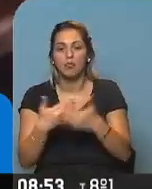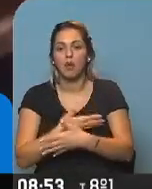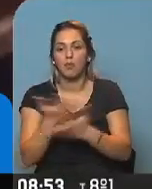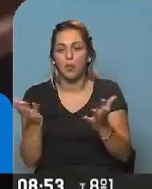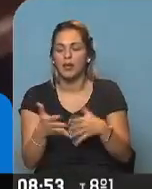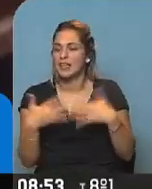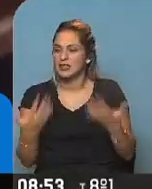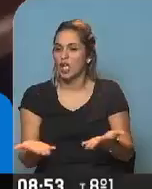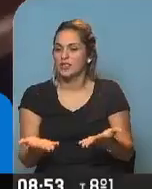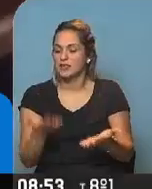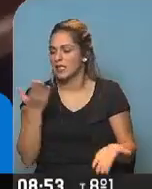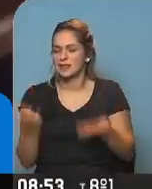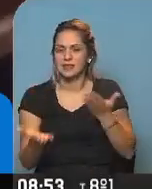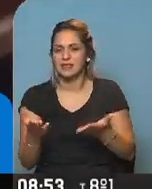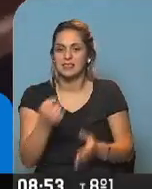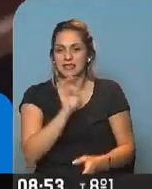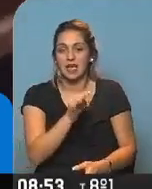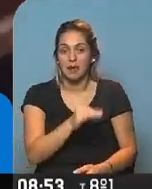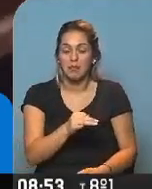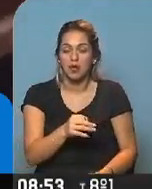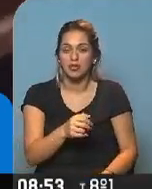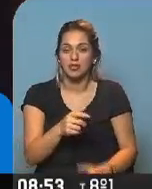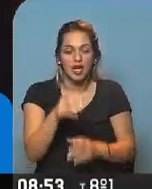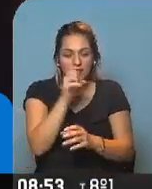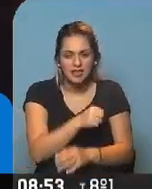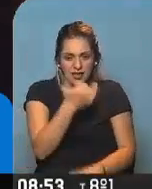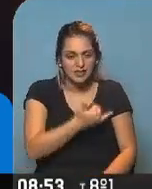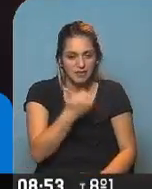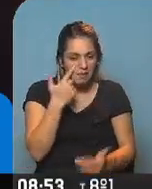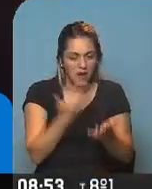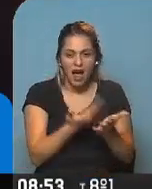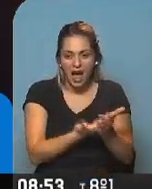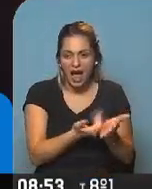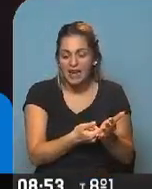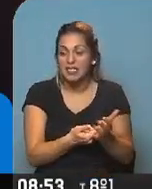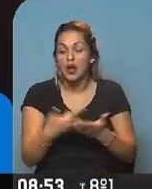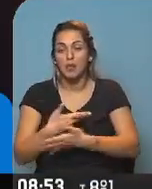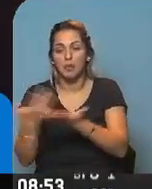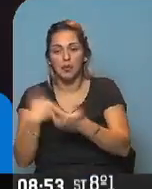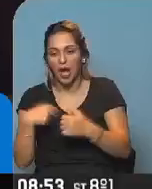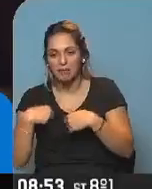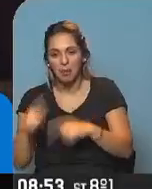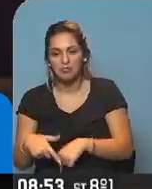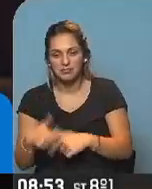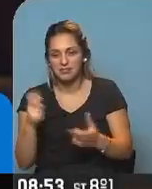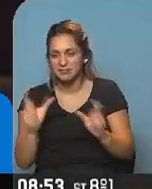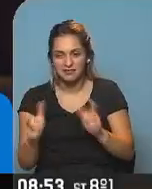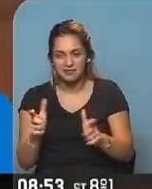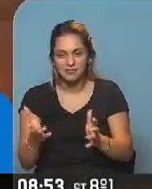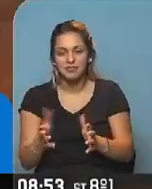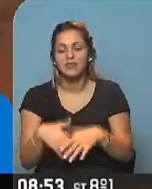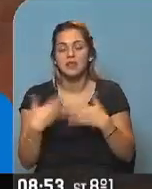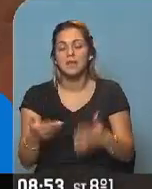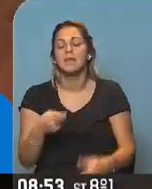como paradojas sabemos lo que no había que saber y no sabemos exactamente lo que había que saber gracias a fray cayetano rodríguez